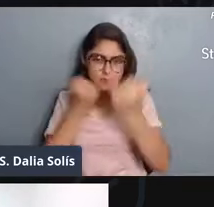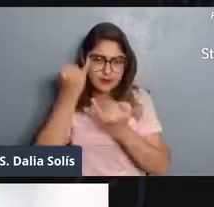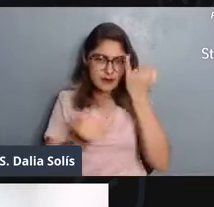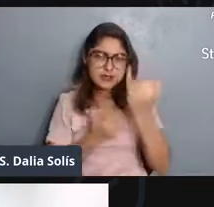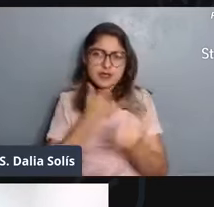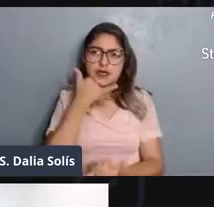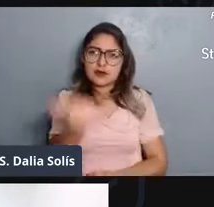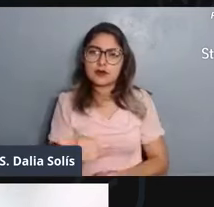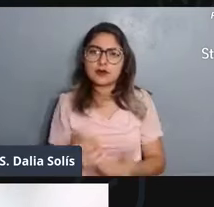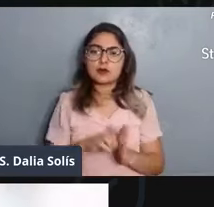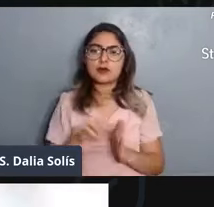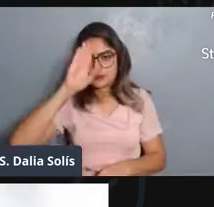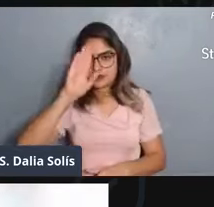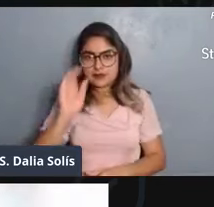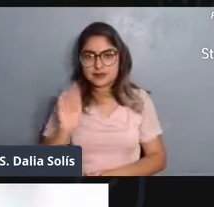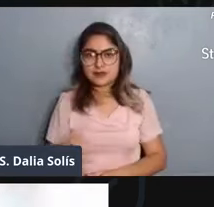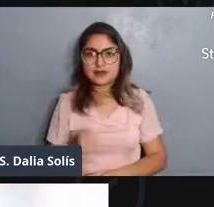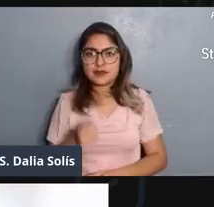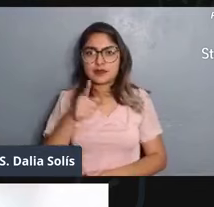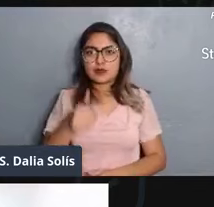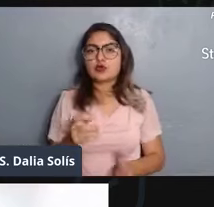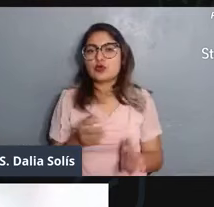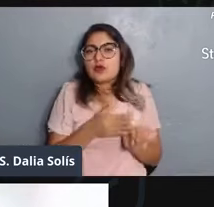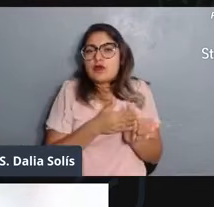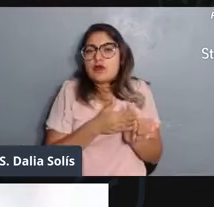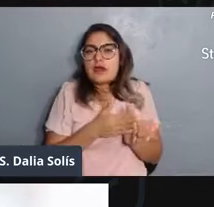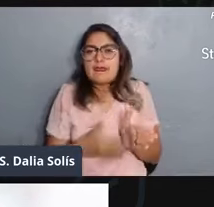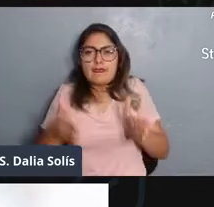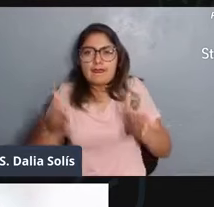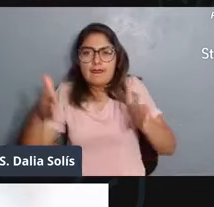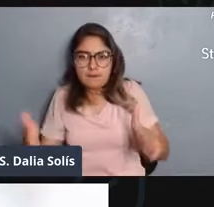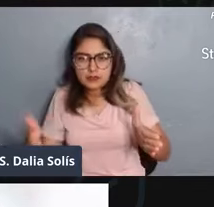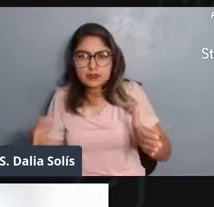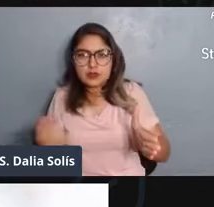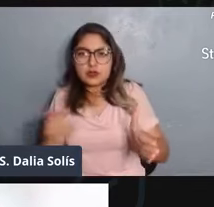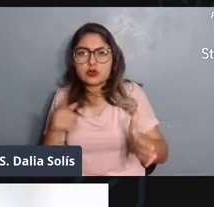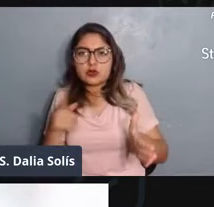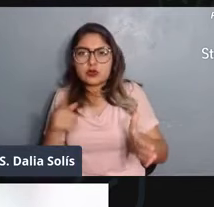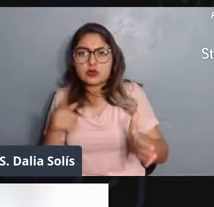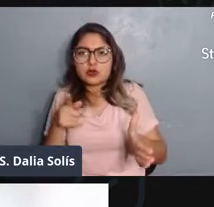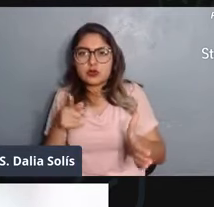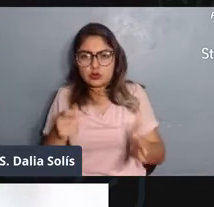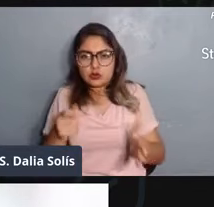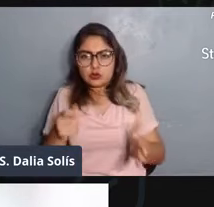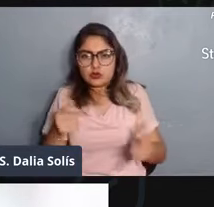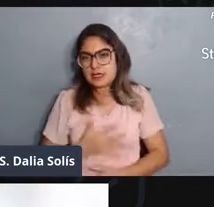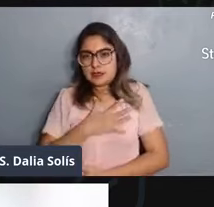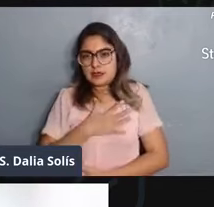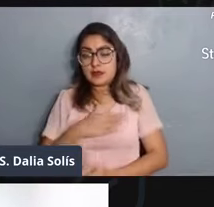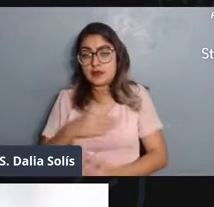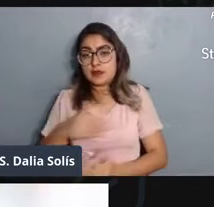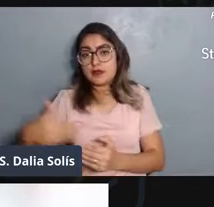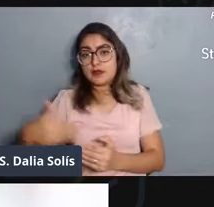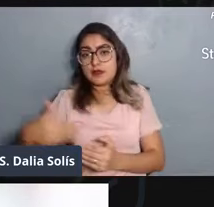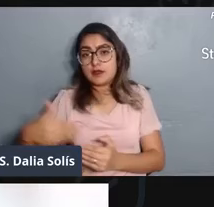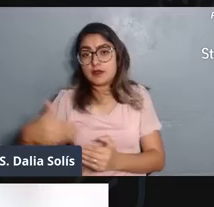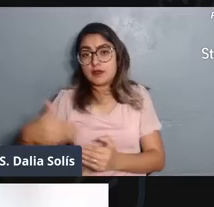tener placer, porque lo enfocamos nuevamente en la parte erótica, y el Día Mundial de la Salud, que es el día de